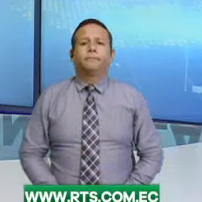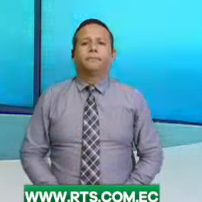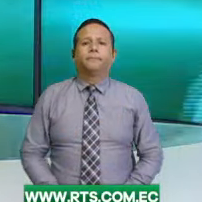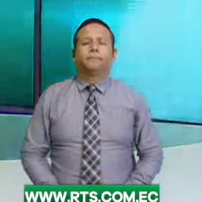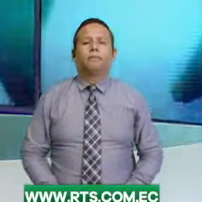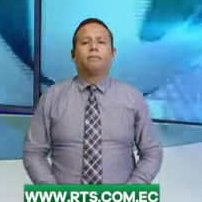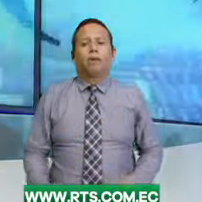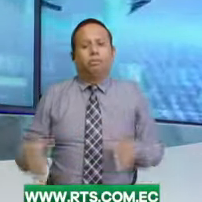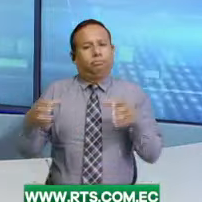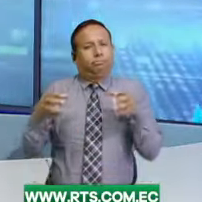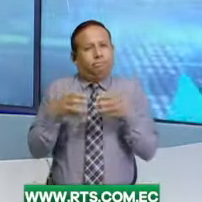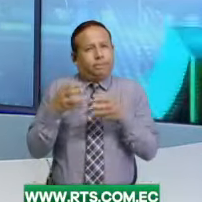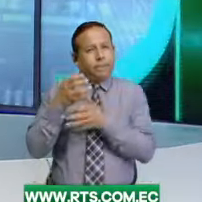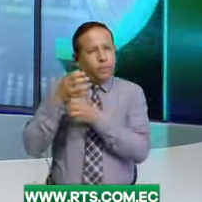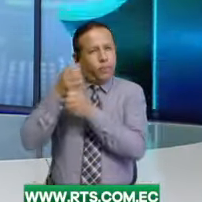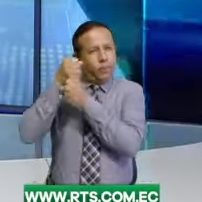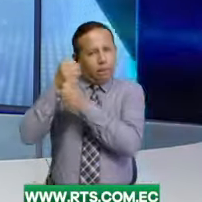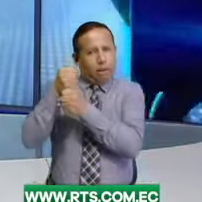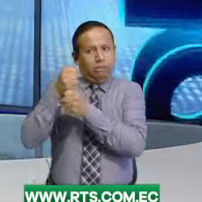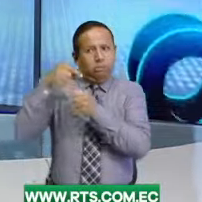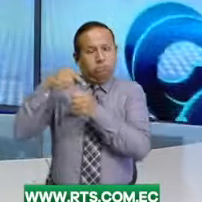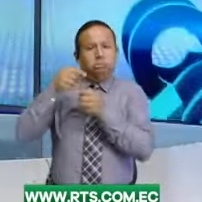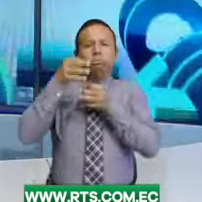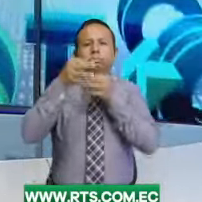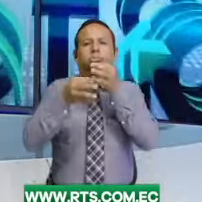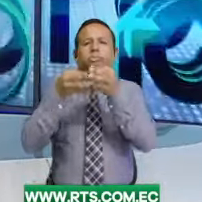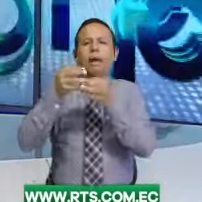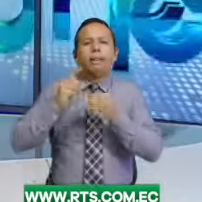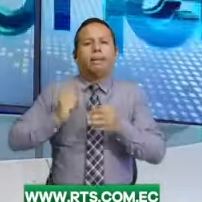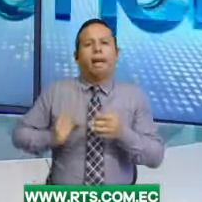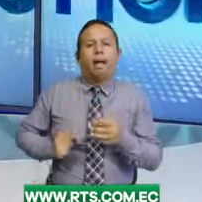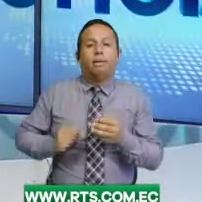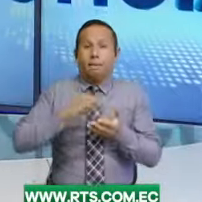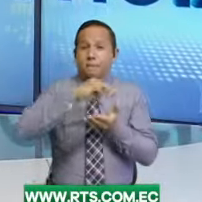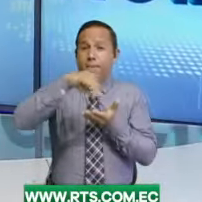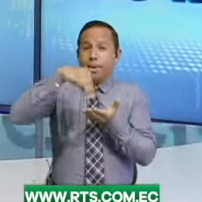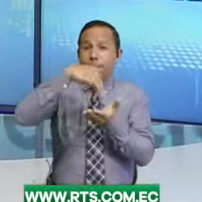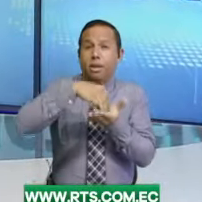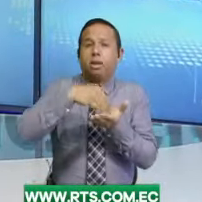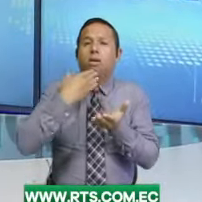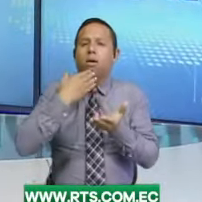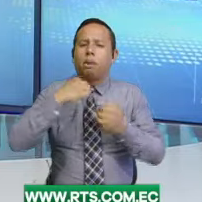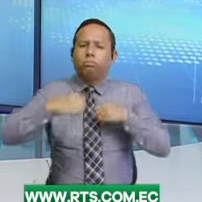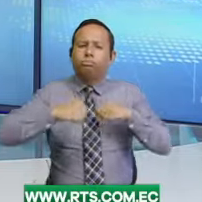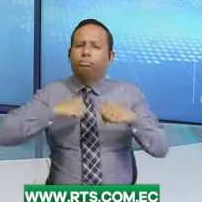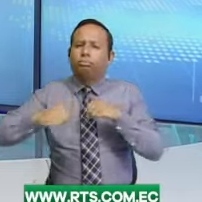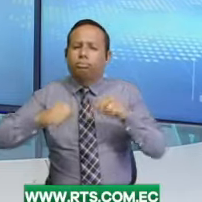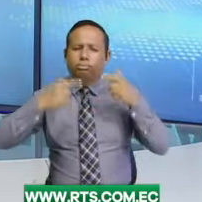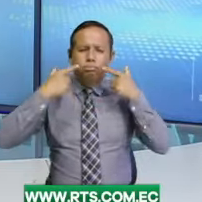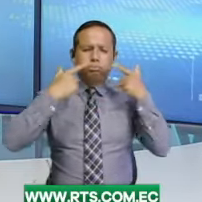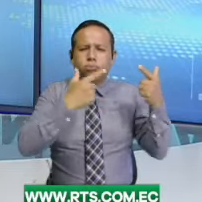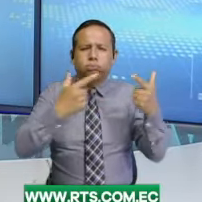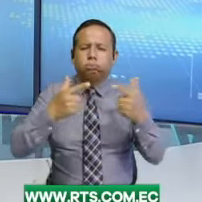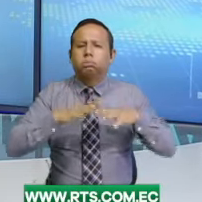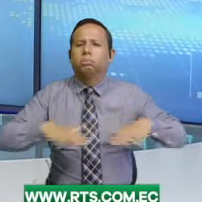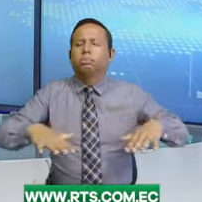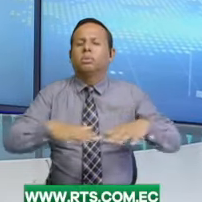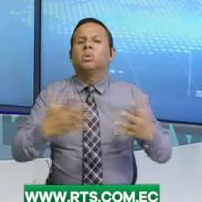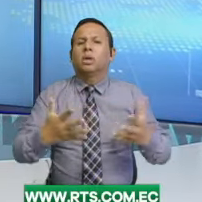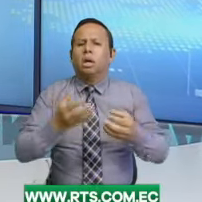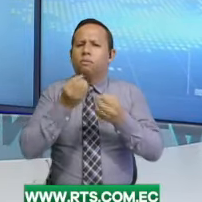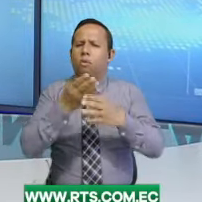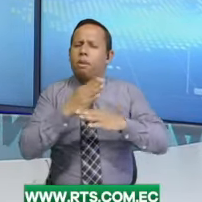El bloque de seguridad dio detalles desde Manabí sobre las acciones operativas que se realizan en el país en la lucha contra